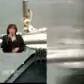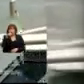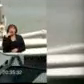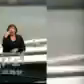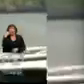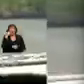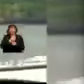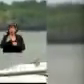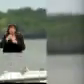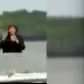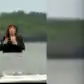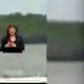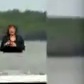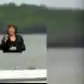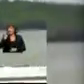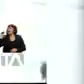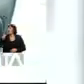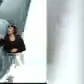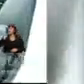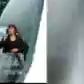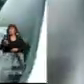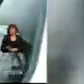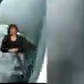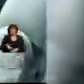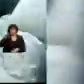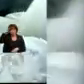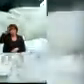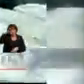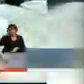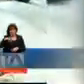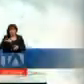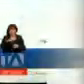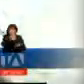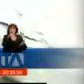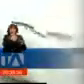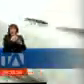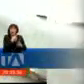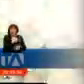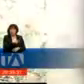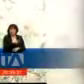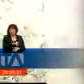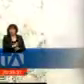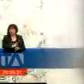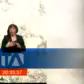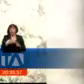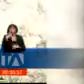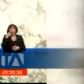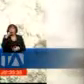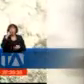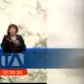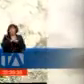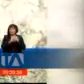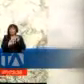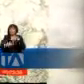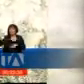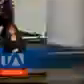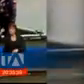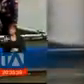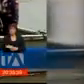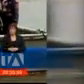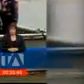trabajadores dio aviso a los guardacostas de la Armada. Pero al llegar los delincuentes habían huido. Solo quedó el rastro de lo que fue el